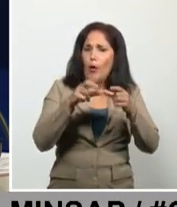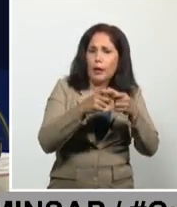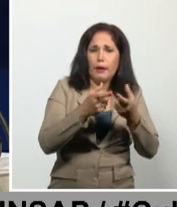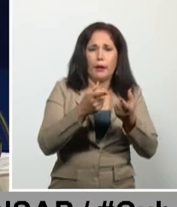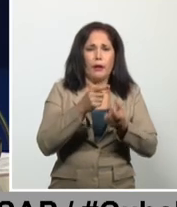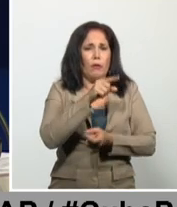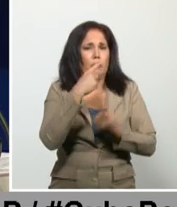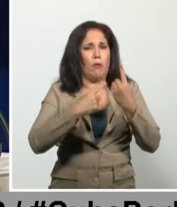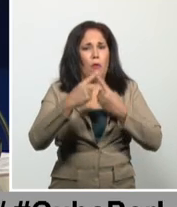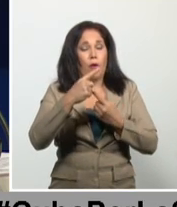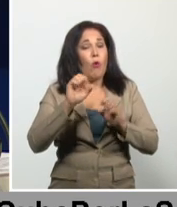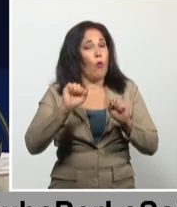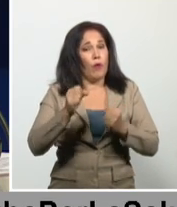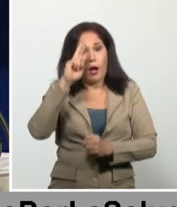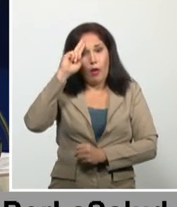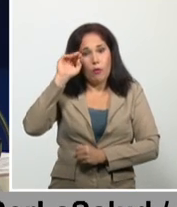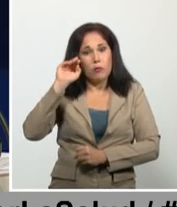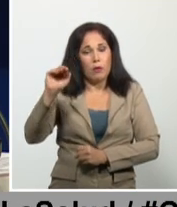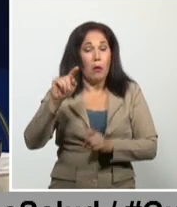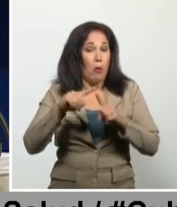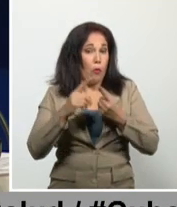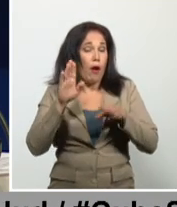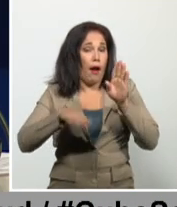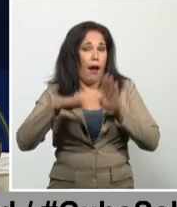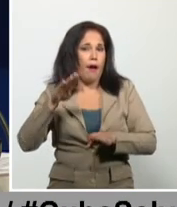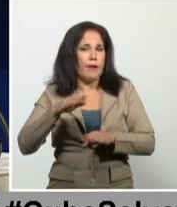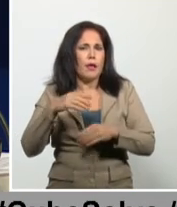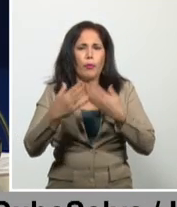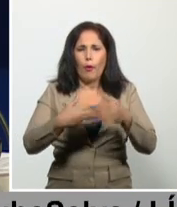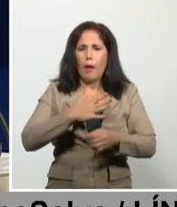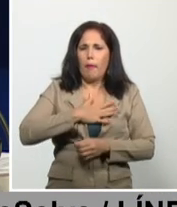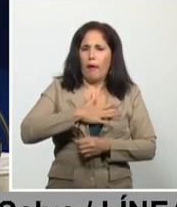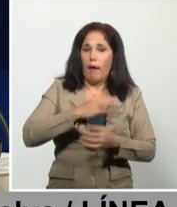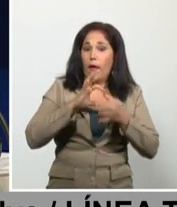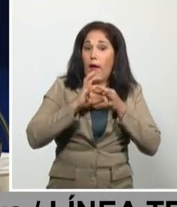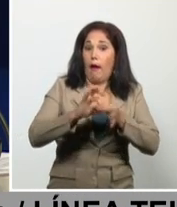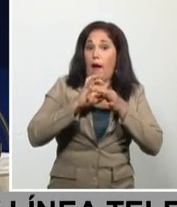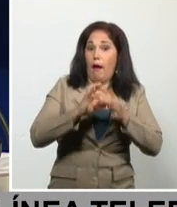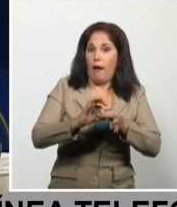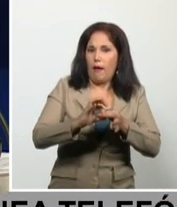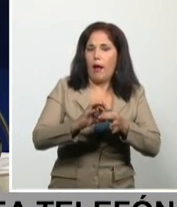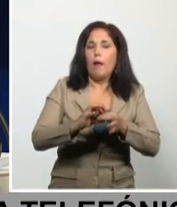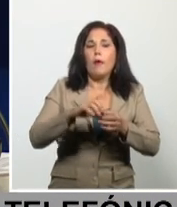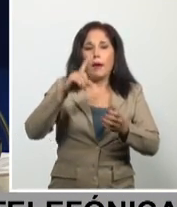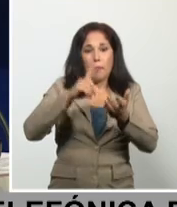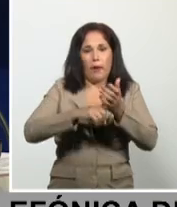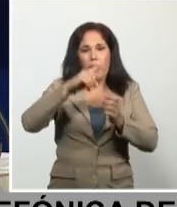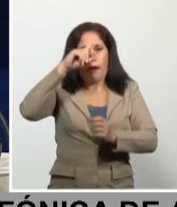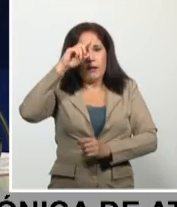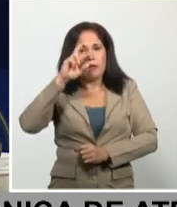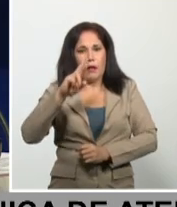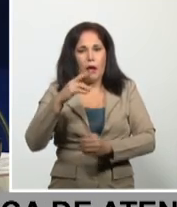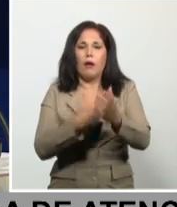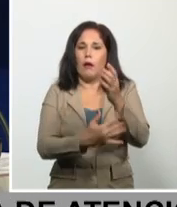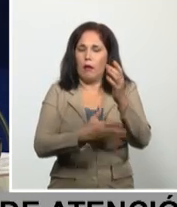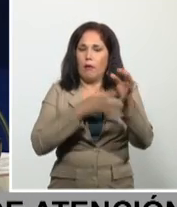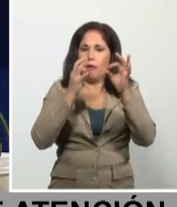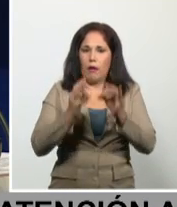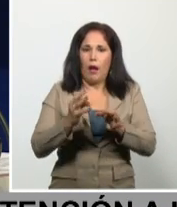hospitalización. Y digo porque los que tienen un cuadro respiratorio grave se le hace el PCR en tiempo real, pero se estudian,